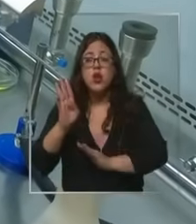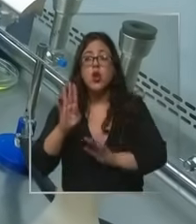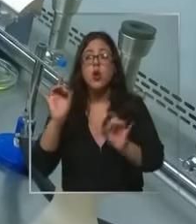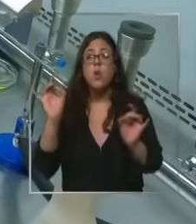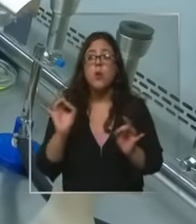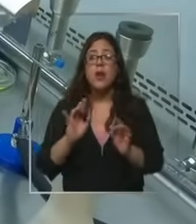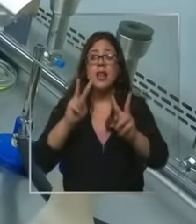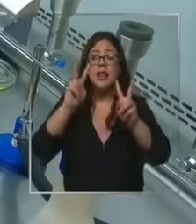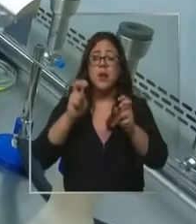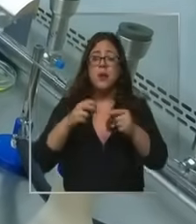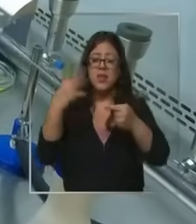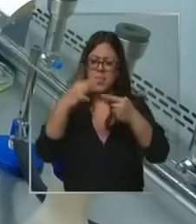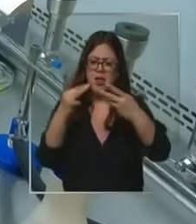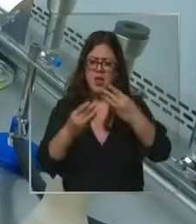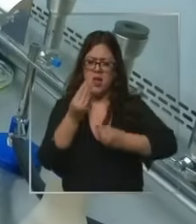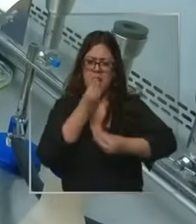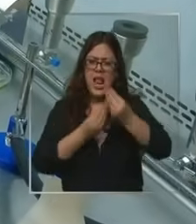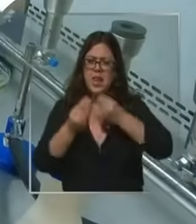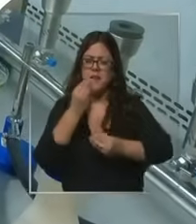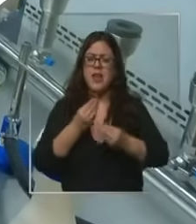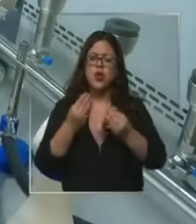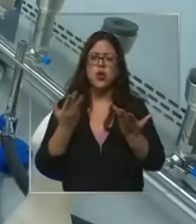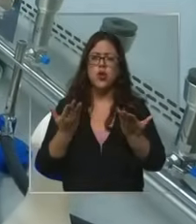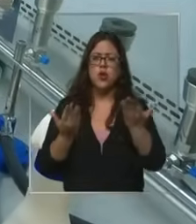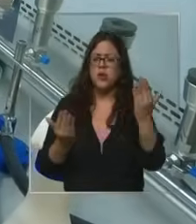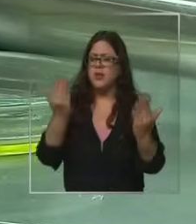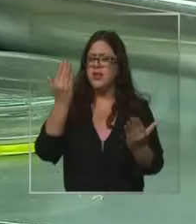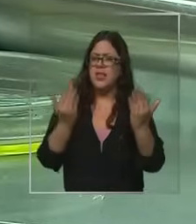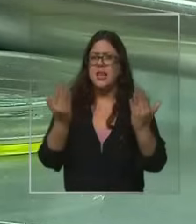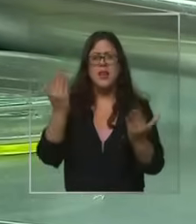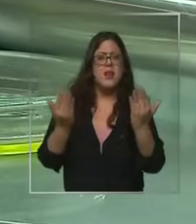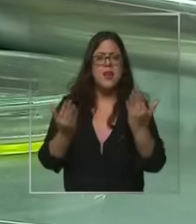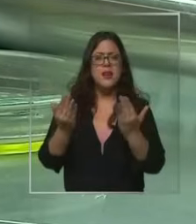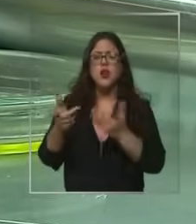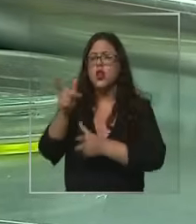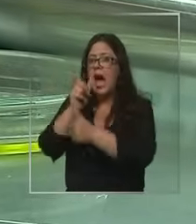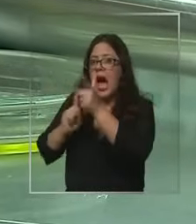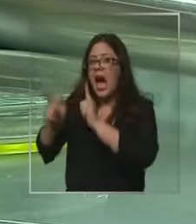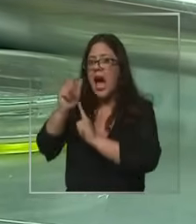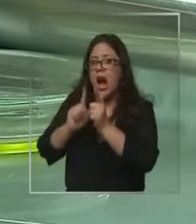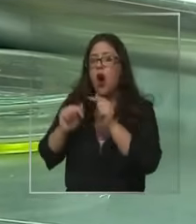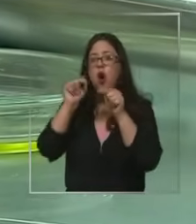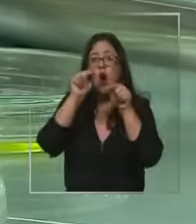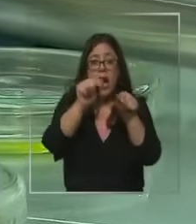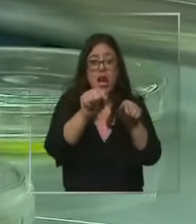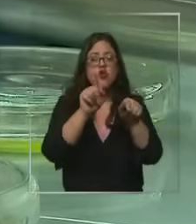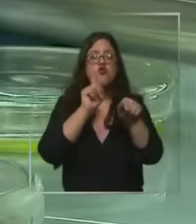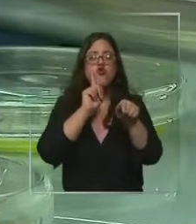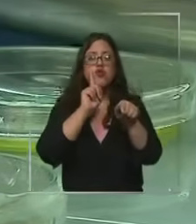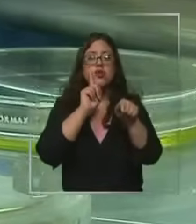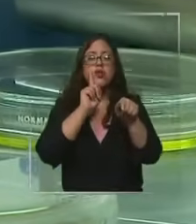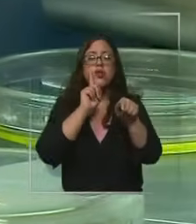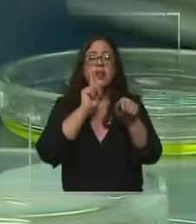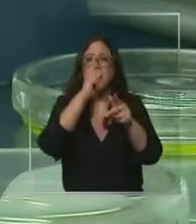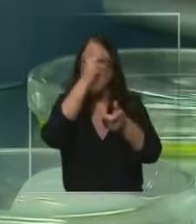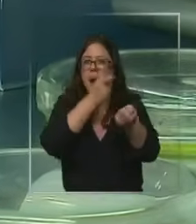la clasificación de un alimento con respecto a una bebida alcohólica. Tiene un comportamiento mucho más asociado a una bebida